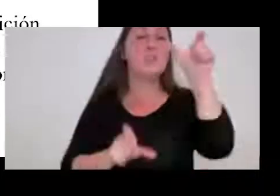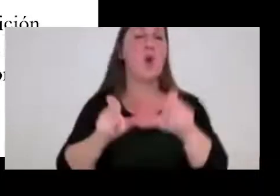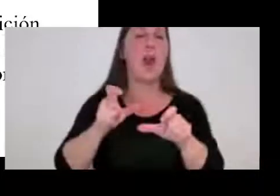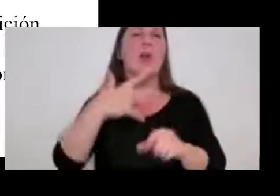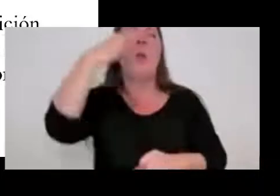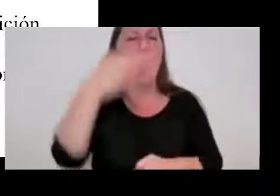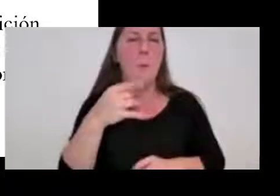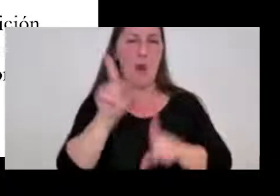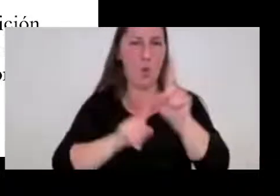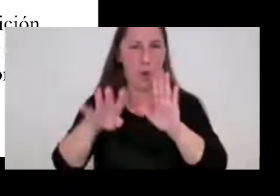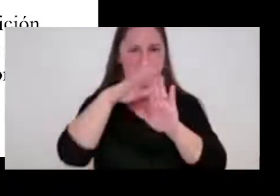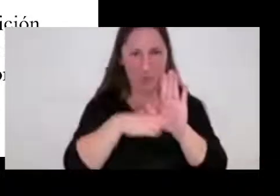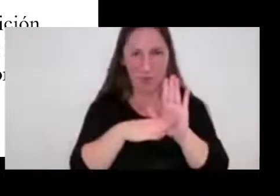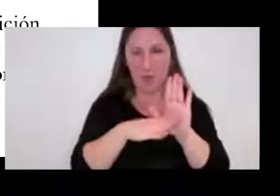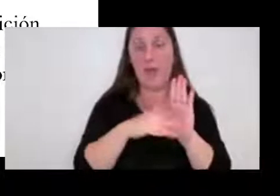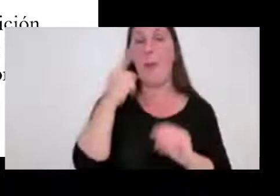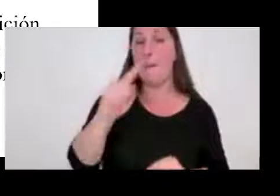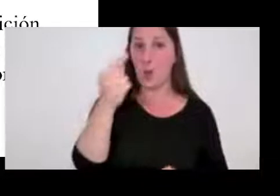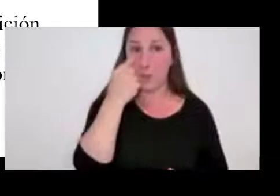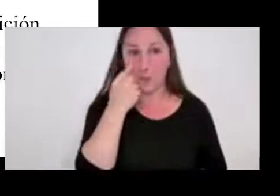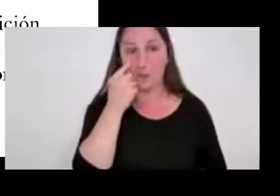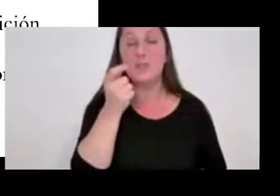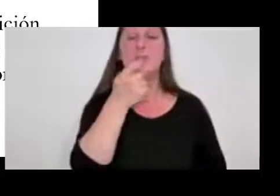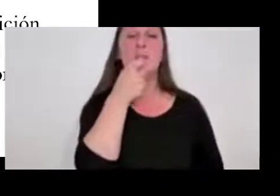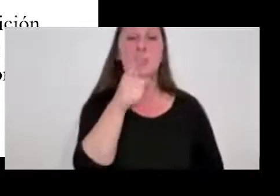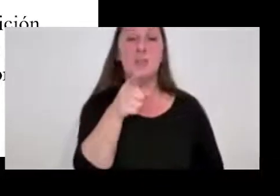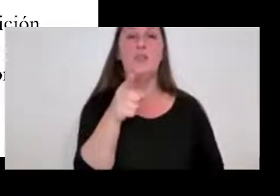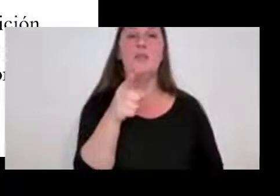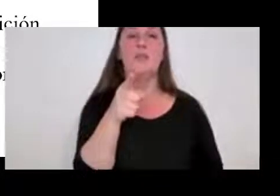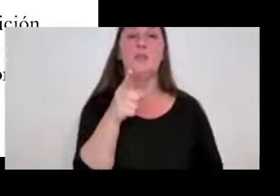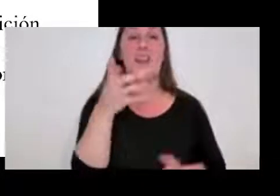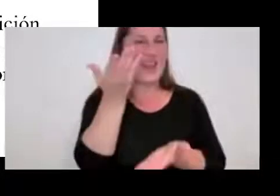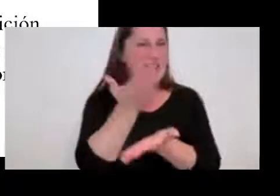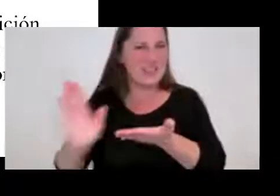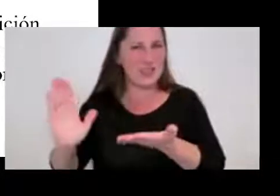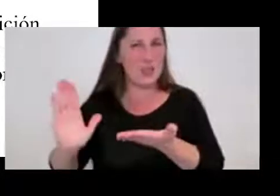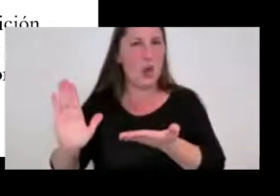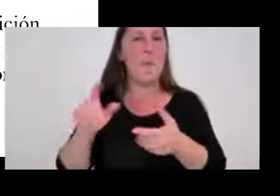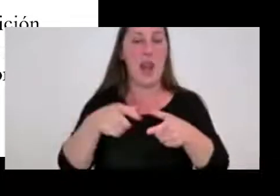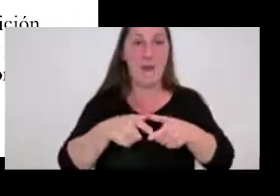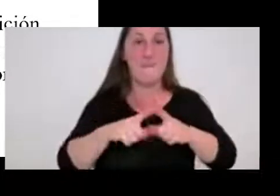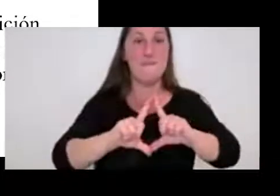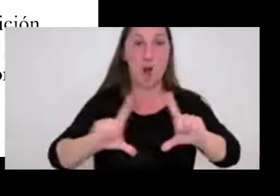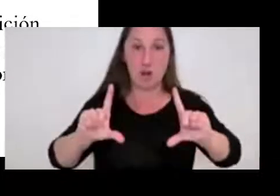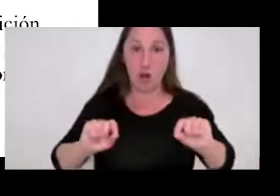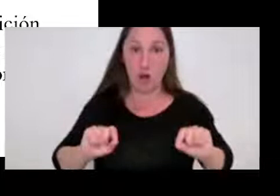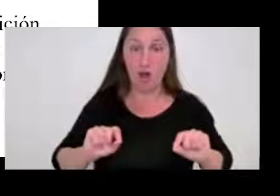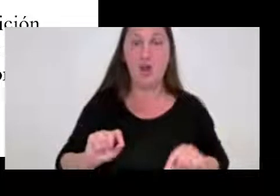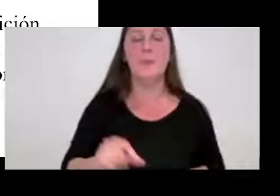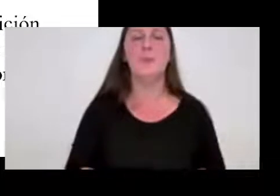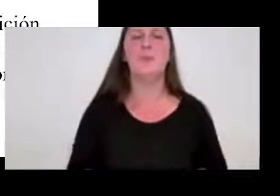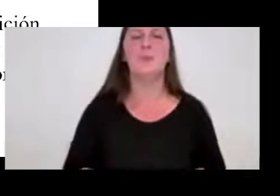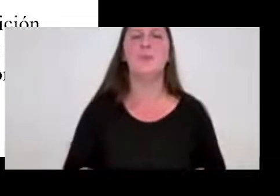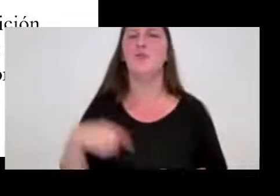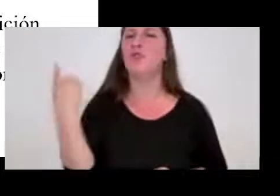medidas. Pero cuidado, en el caso de la exención para el bono, ¿sí? Estamos